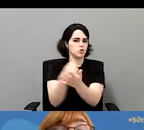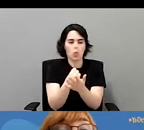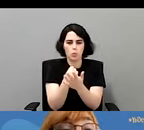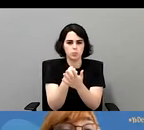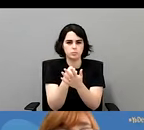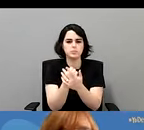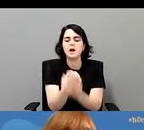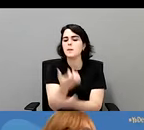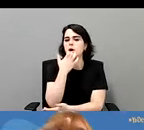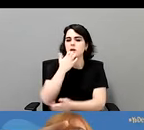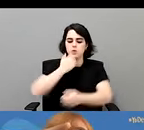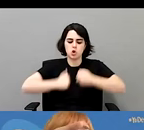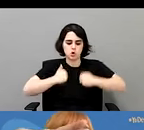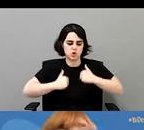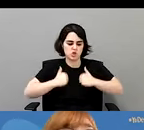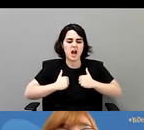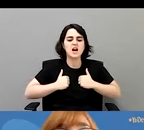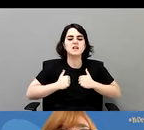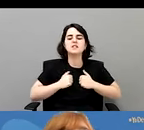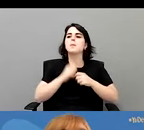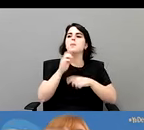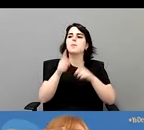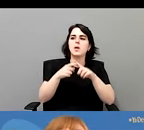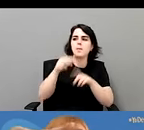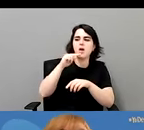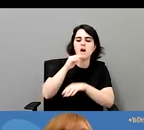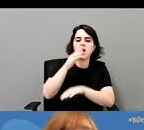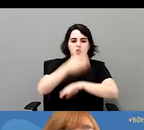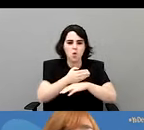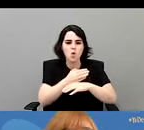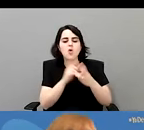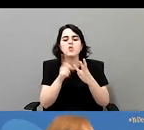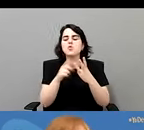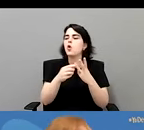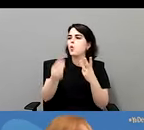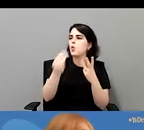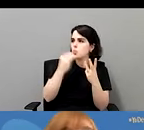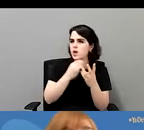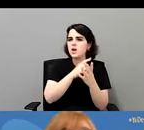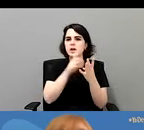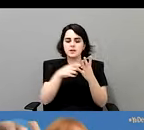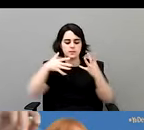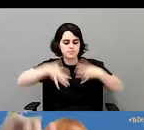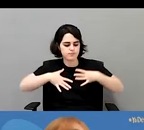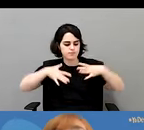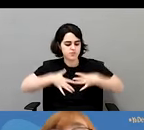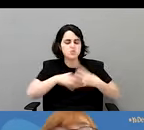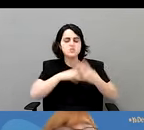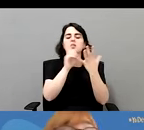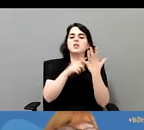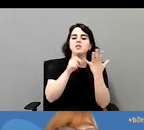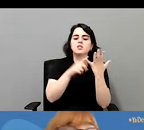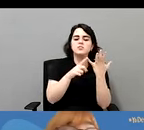para ducharse, pies y manos para ir al baño, pies y manos para comer, pies y manos para vestirse, pies y manos